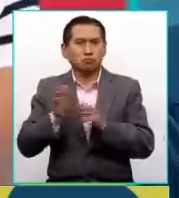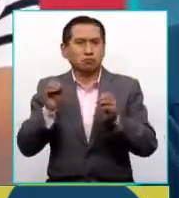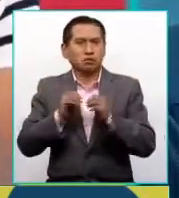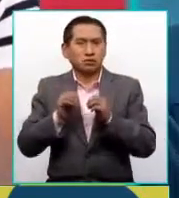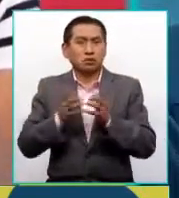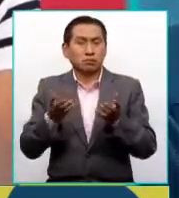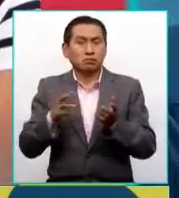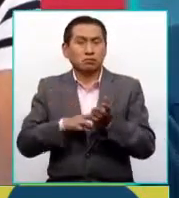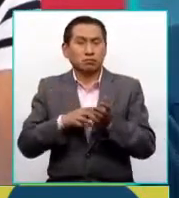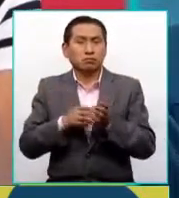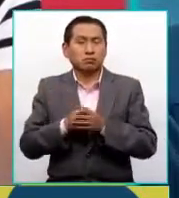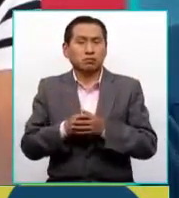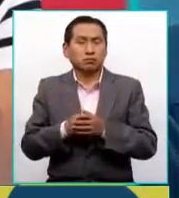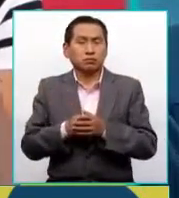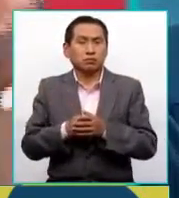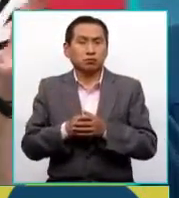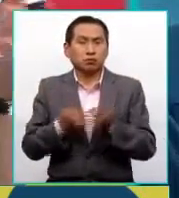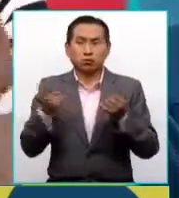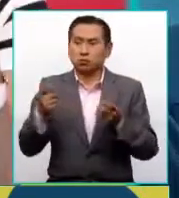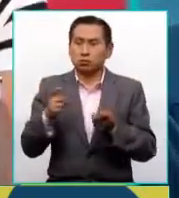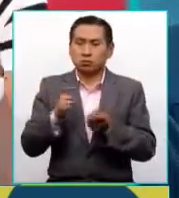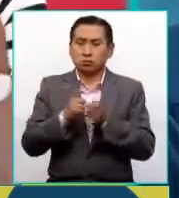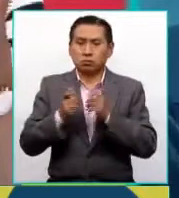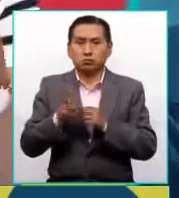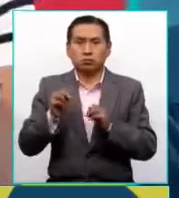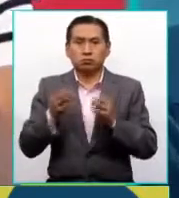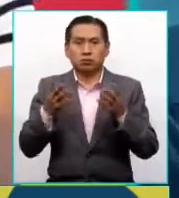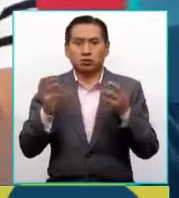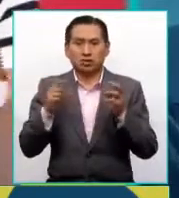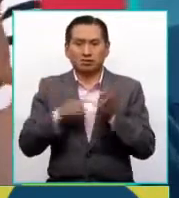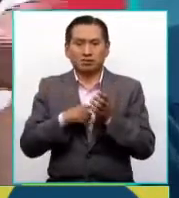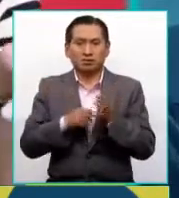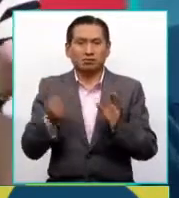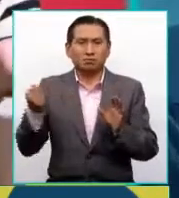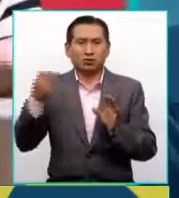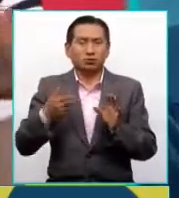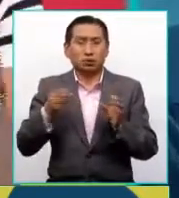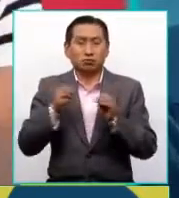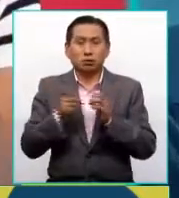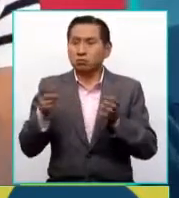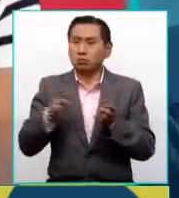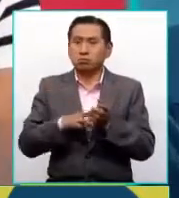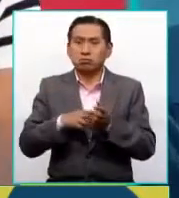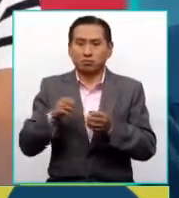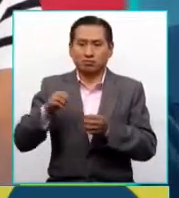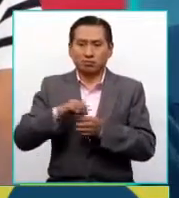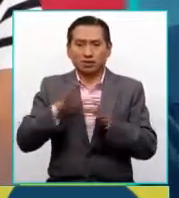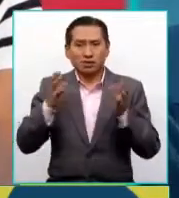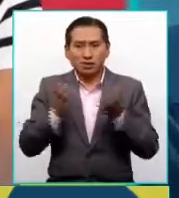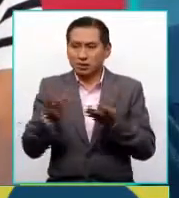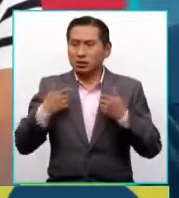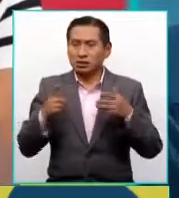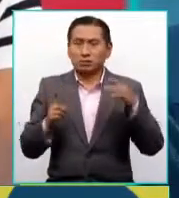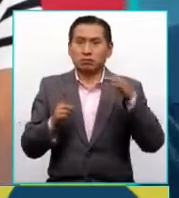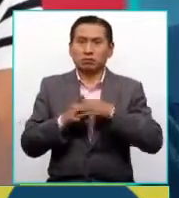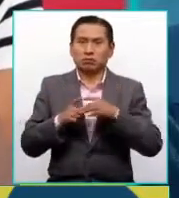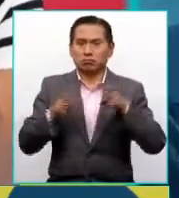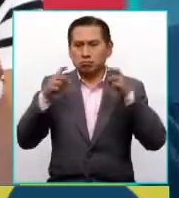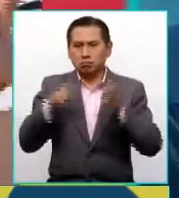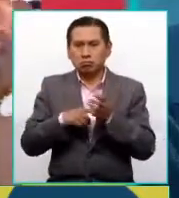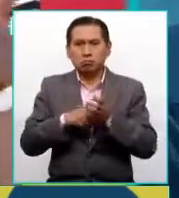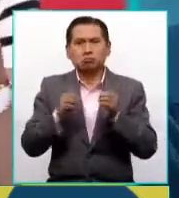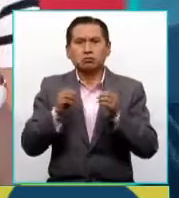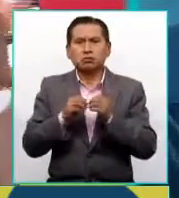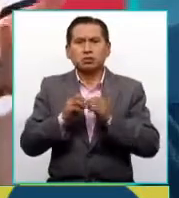escénico. Hoy con tantas modificaciones desde el ámbito virtual, también evidentemente la pandemia pone en tela de análisis a qué